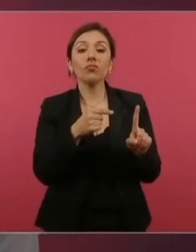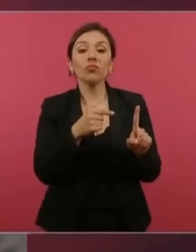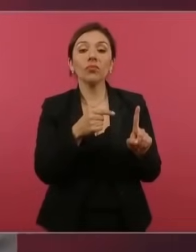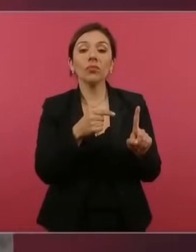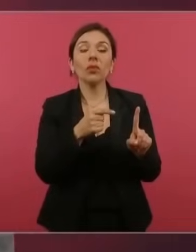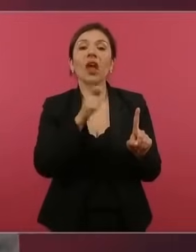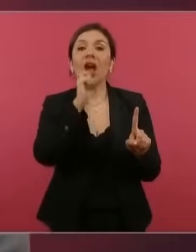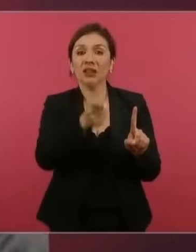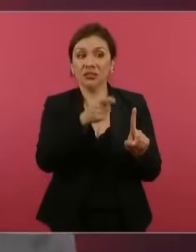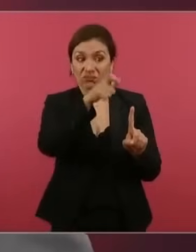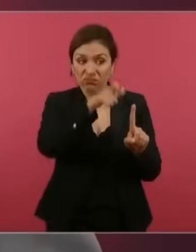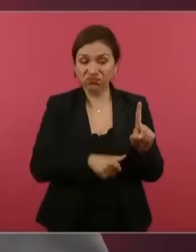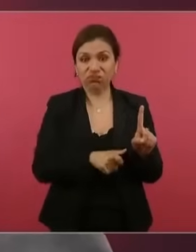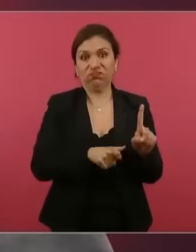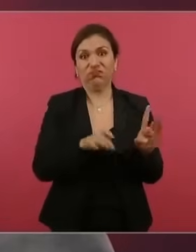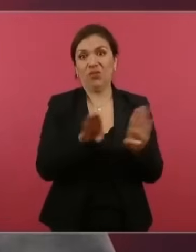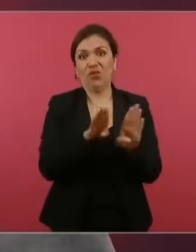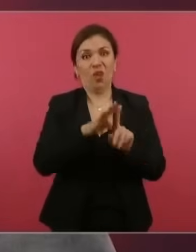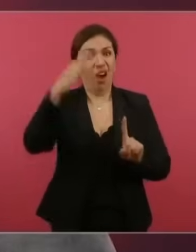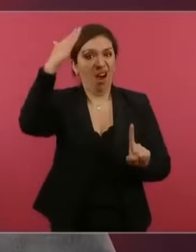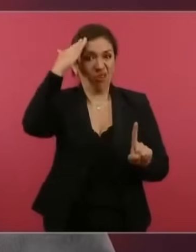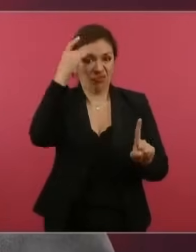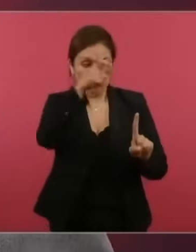siendo autoridad